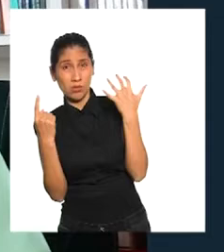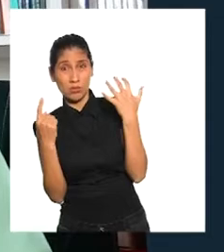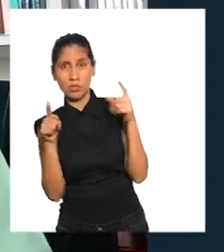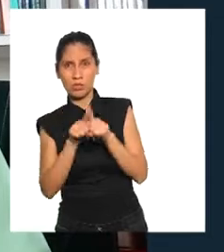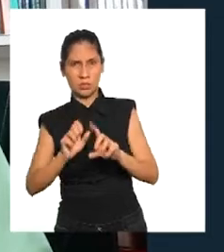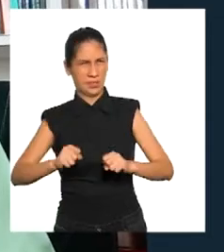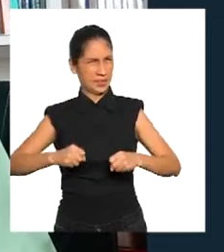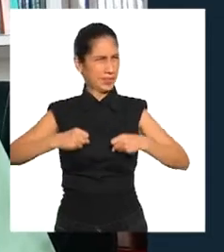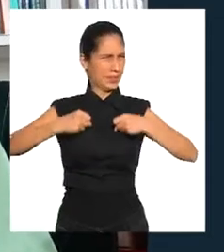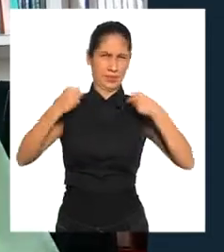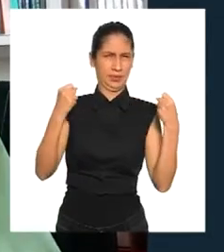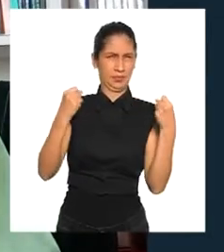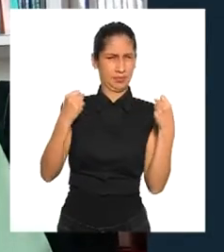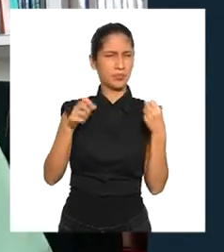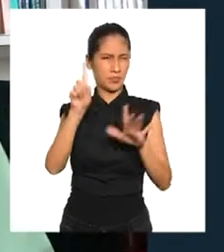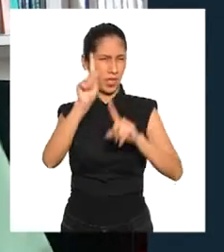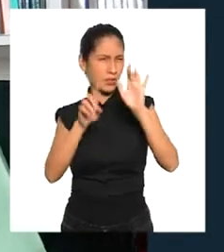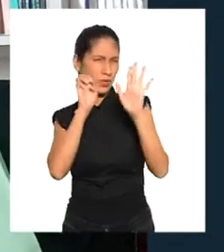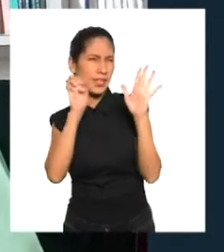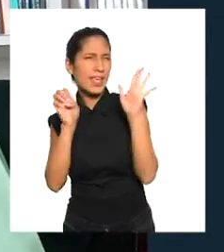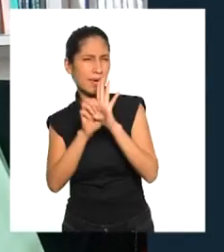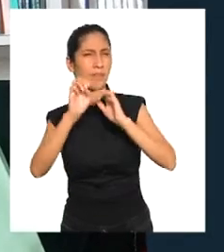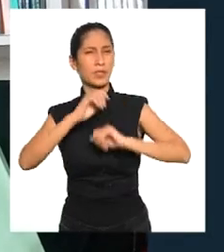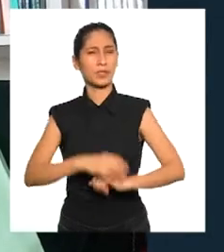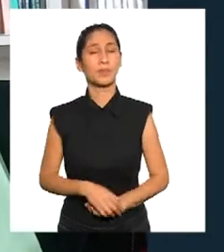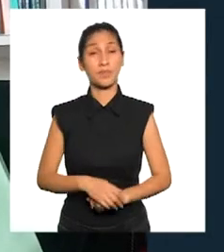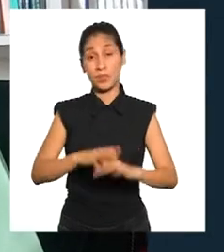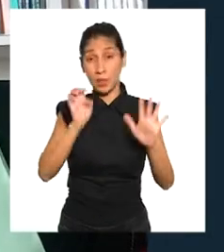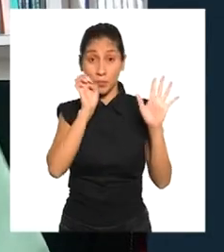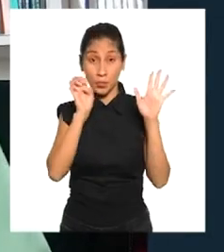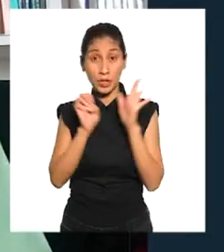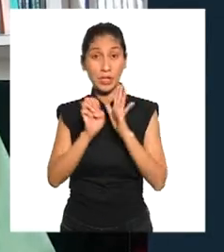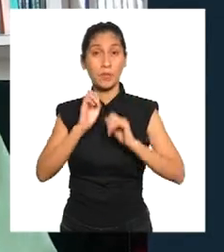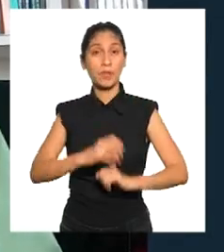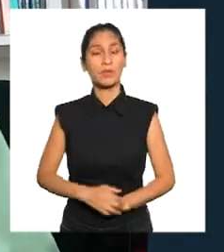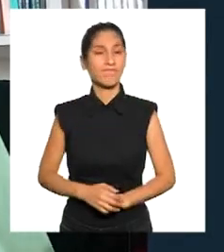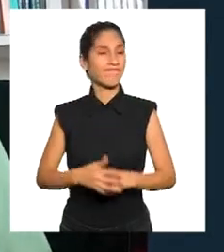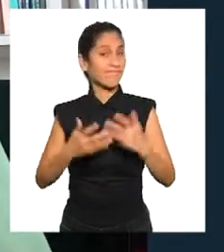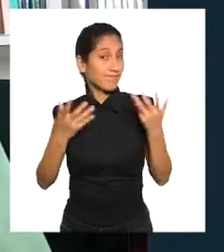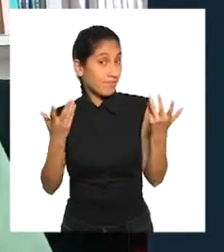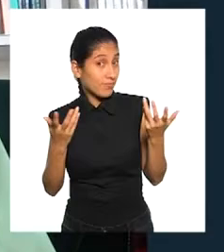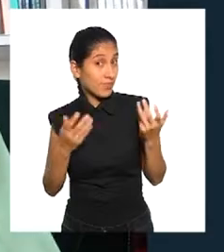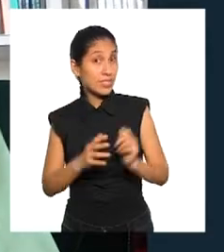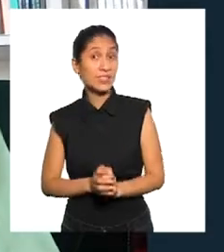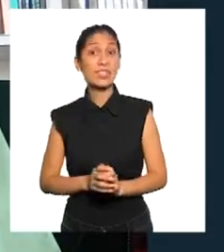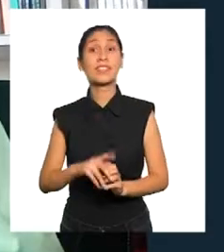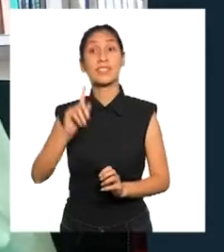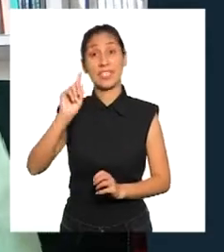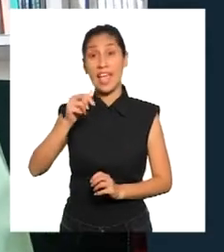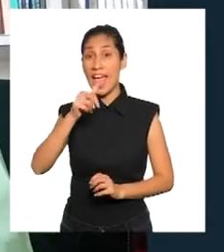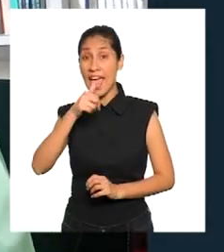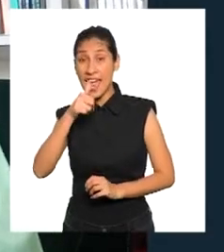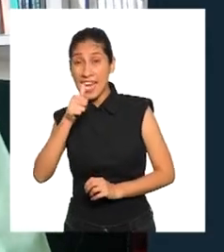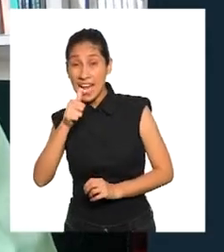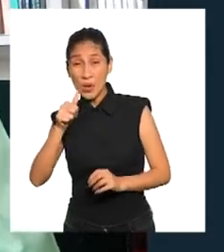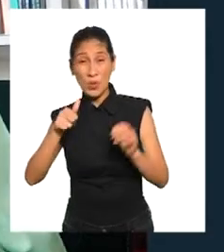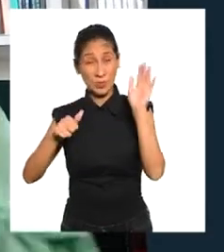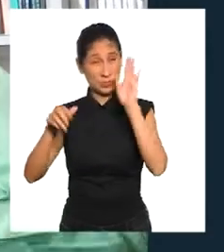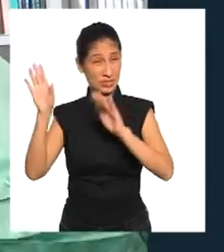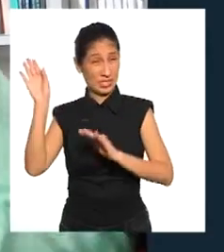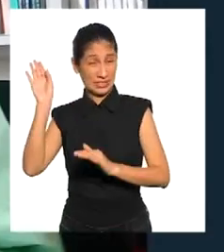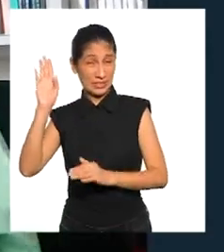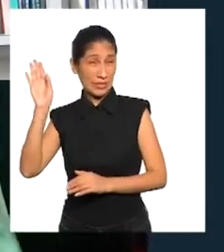incluso rabia. Les pongo algunos ejemplos. Por ejemplo, si el agua está contaminada, si sabe